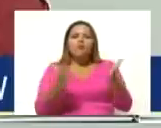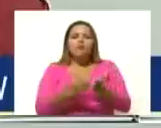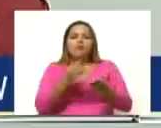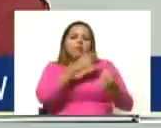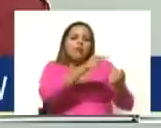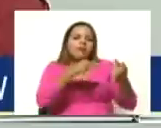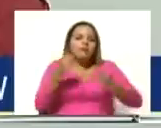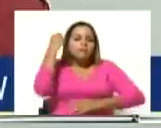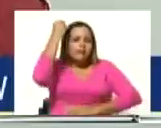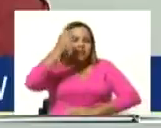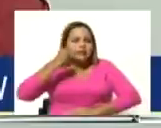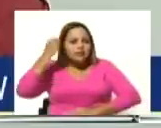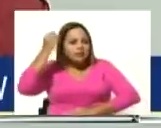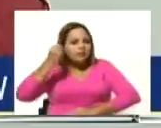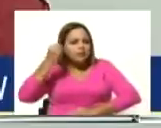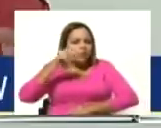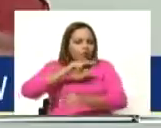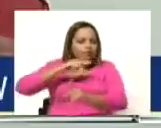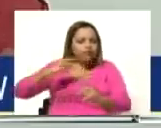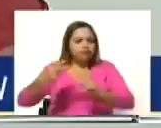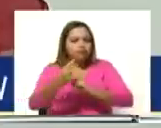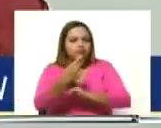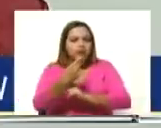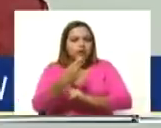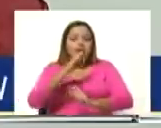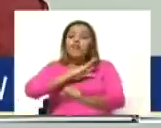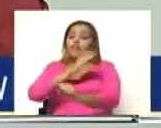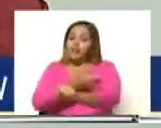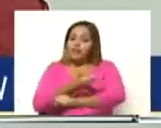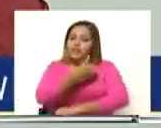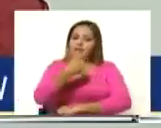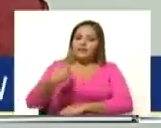multipolar es la fuerza de China.